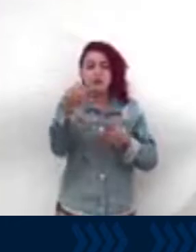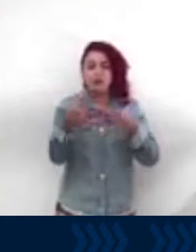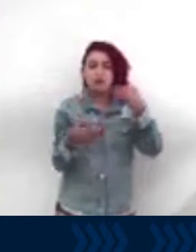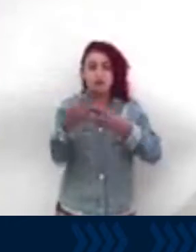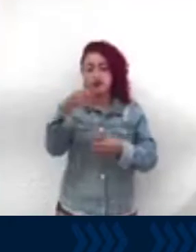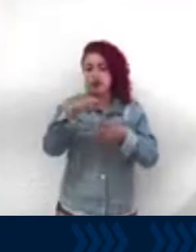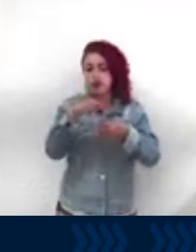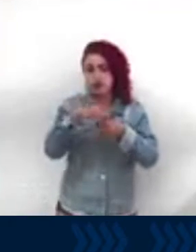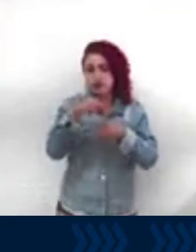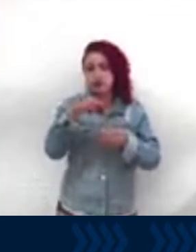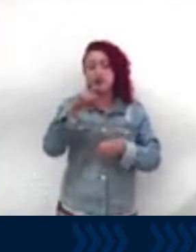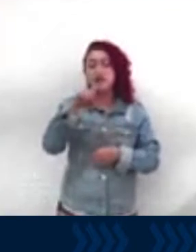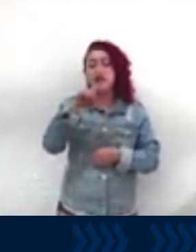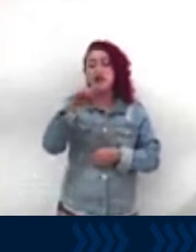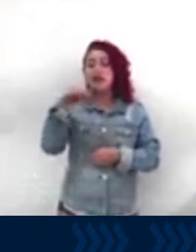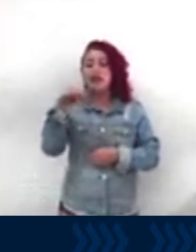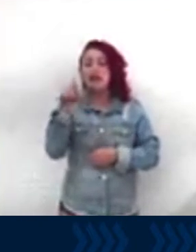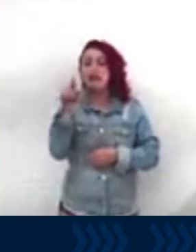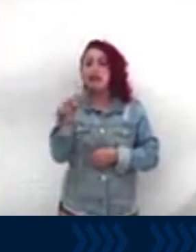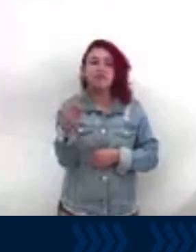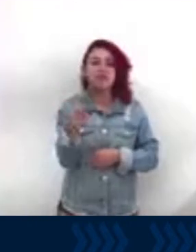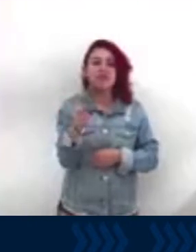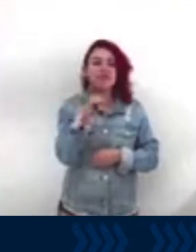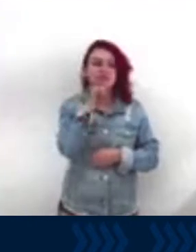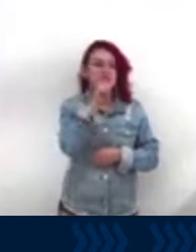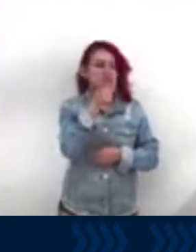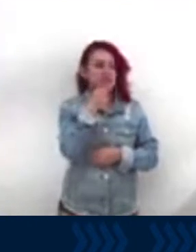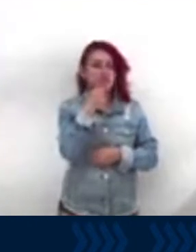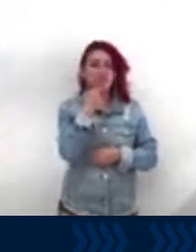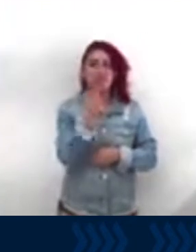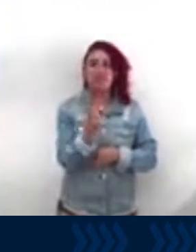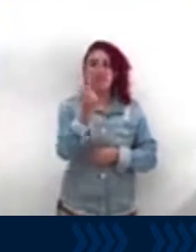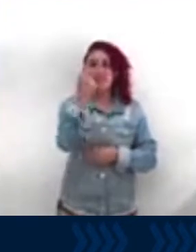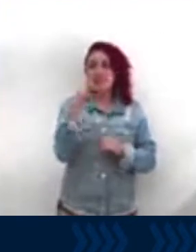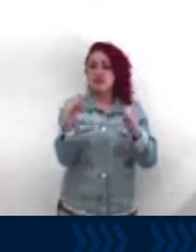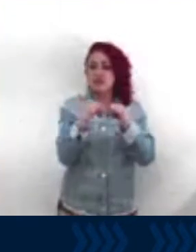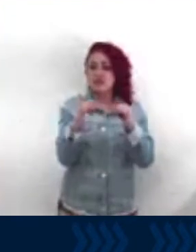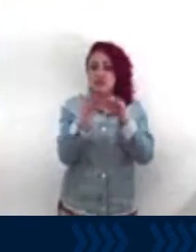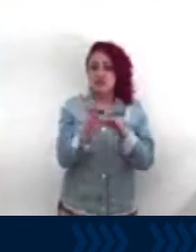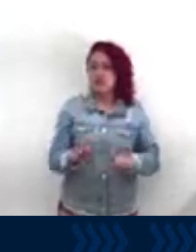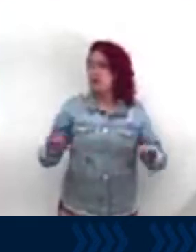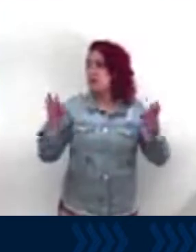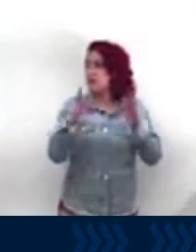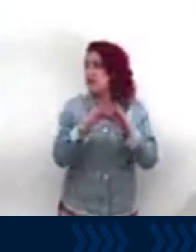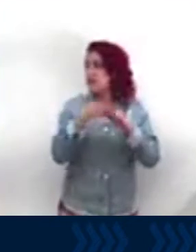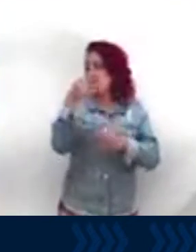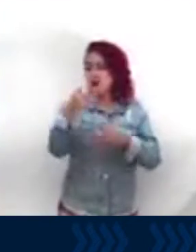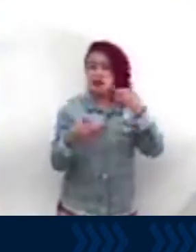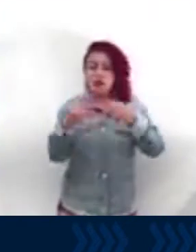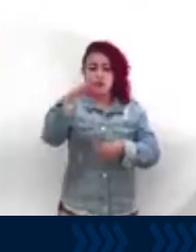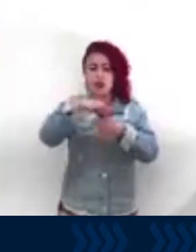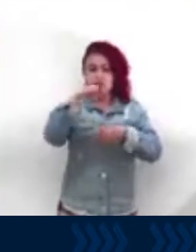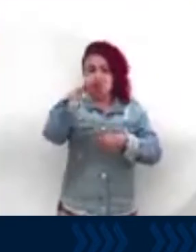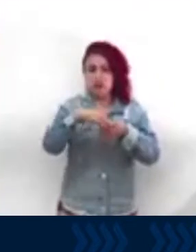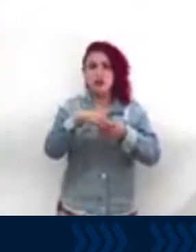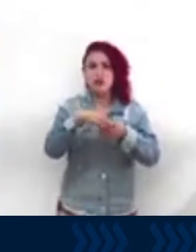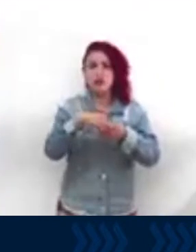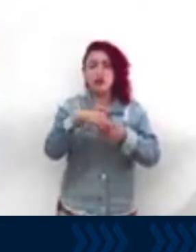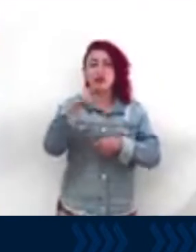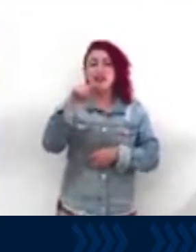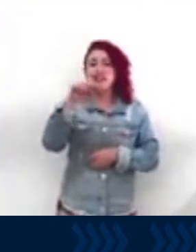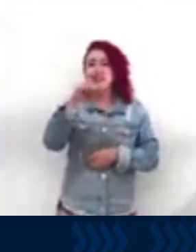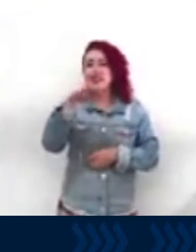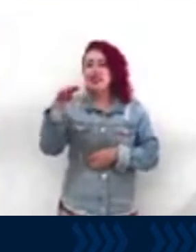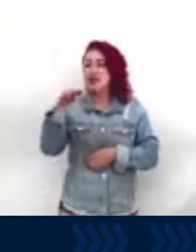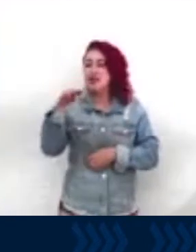tribunal. De lo contrario, pues de nada servirá que una instancia tan importante como un tribunal electoral, donde